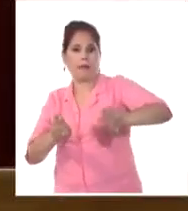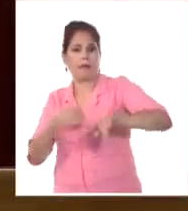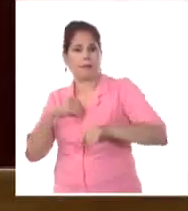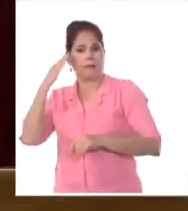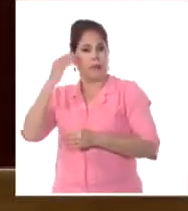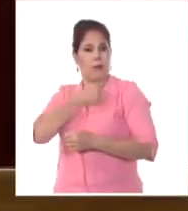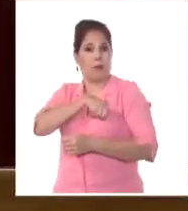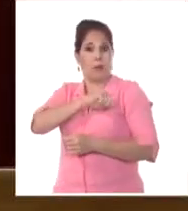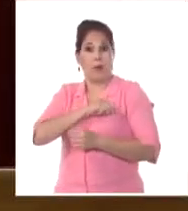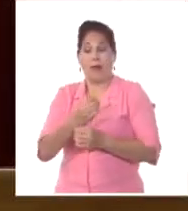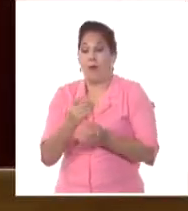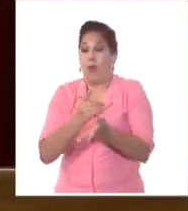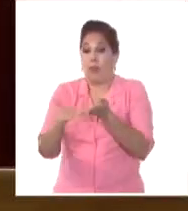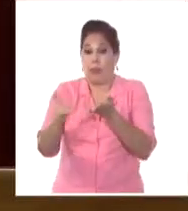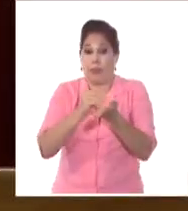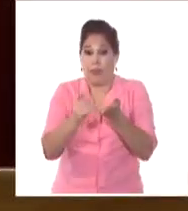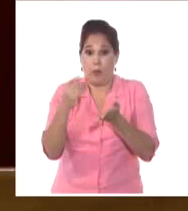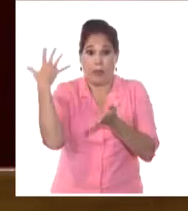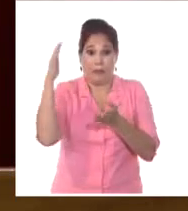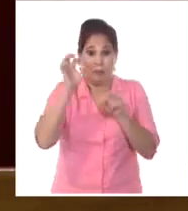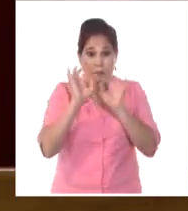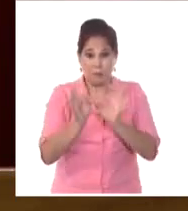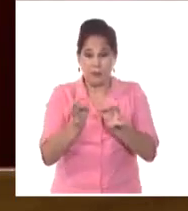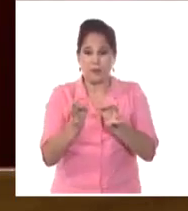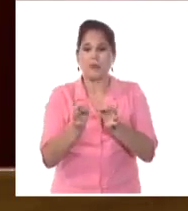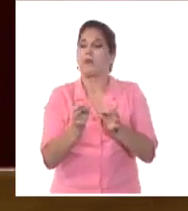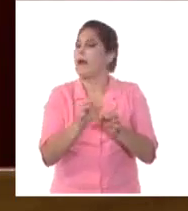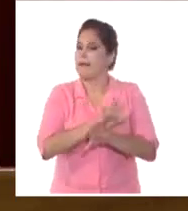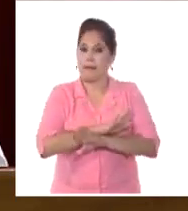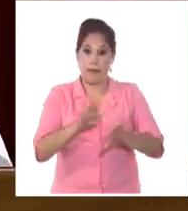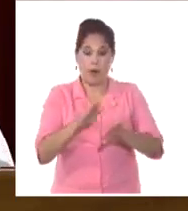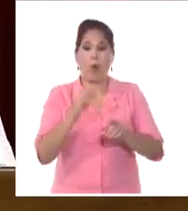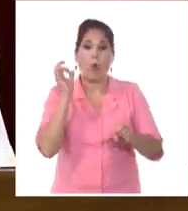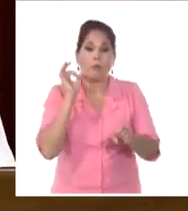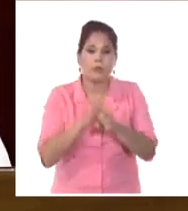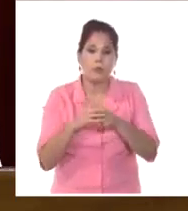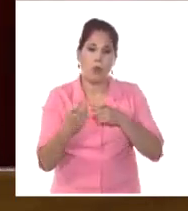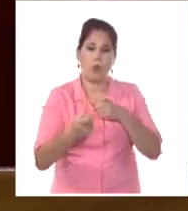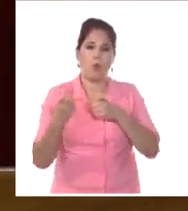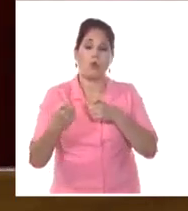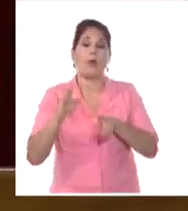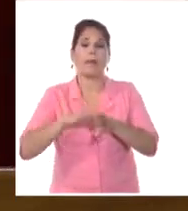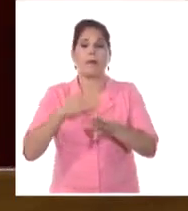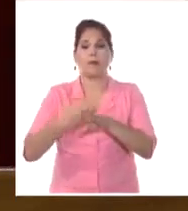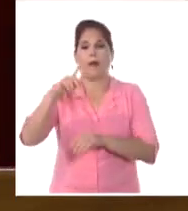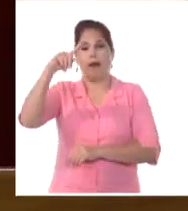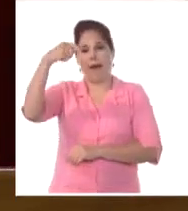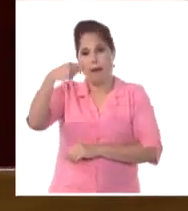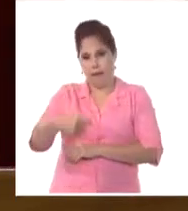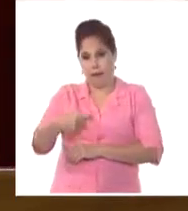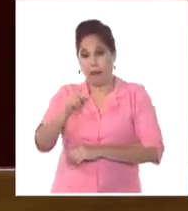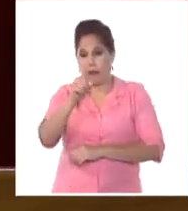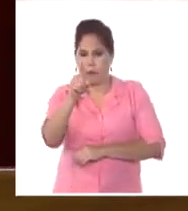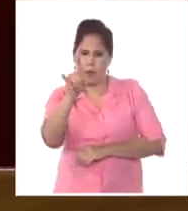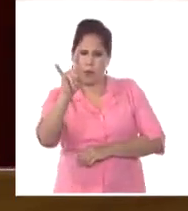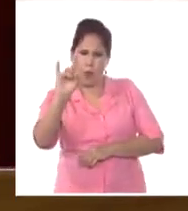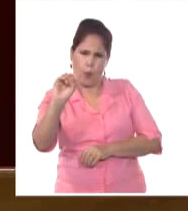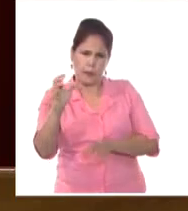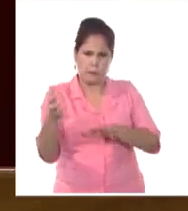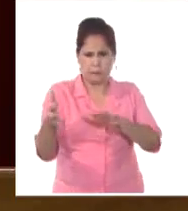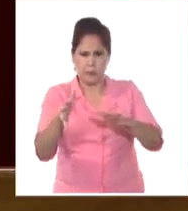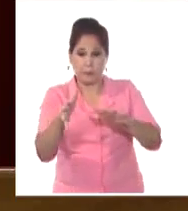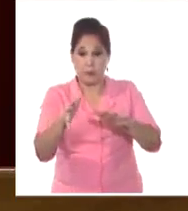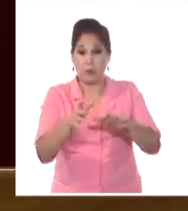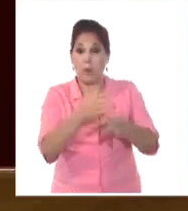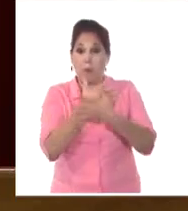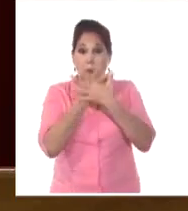los pueblos, las acciones de guerra económica se convirtieron en leyes. En los 90, cuando se